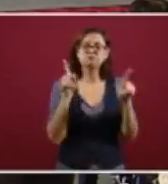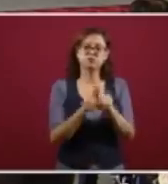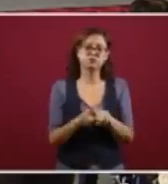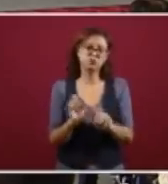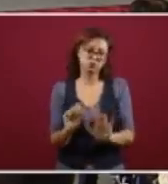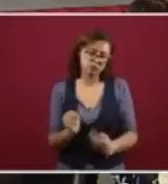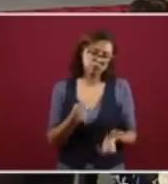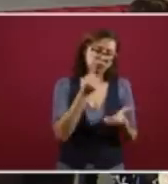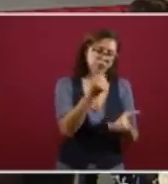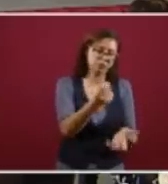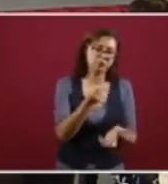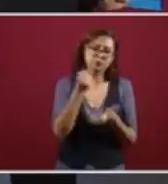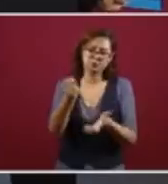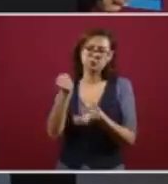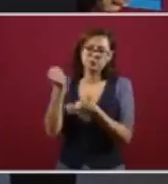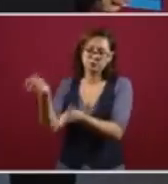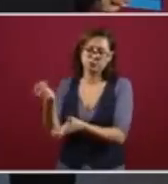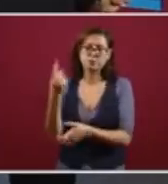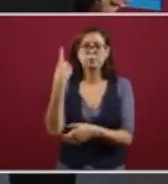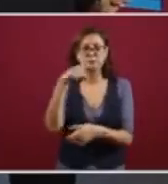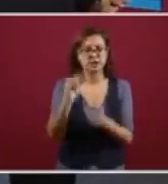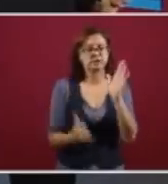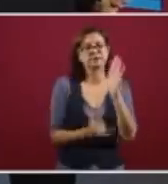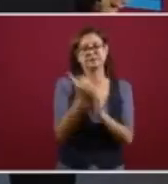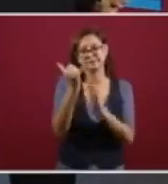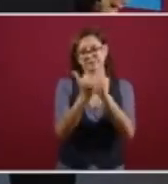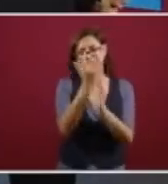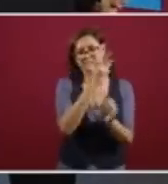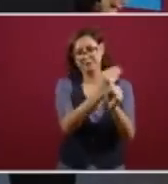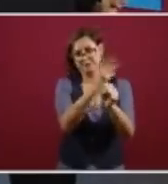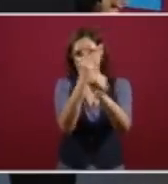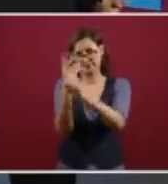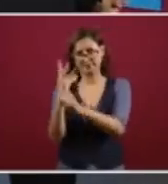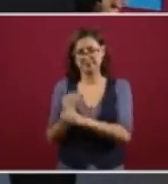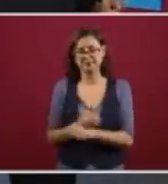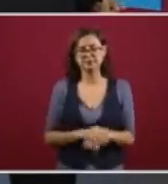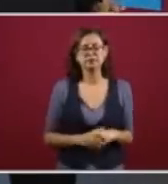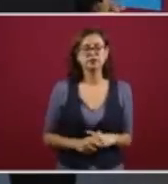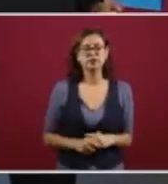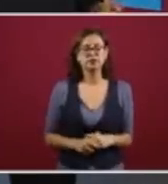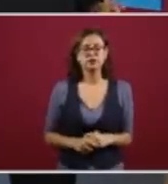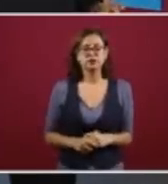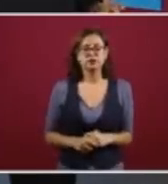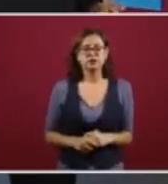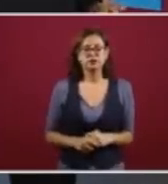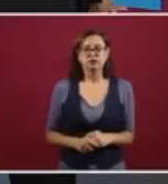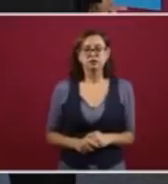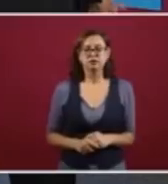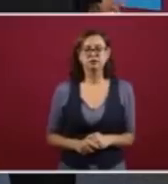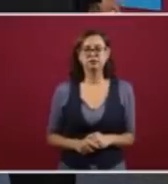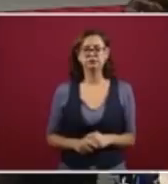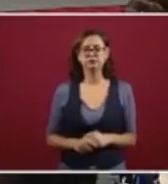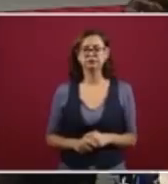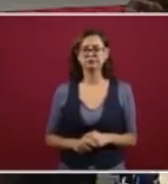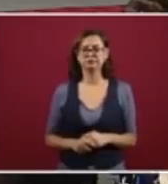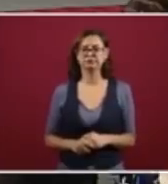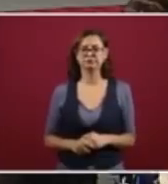asignó recursos en sus presupuestos para la reconstrucción. Ahora bien, el